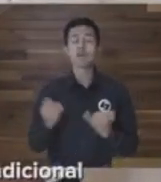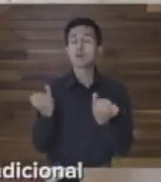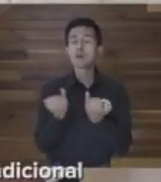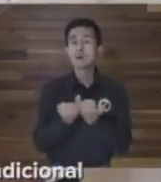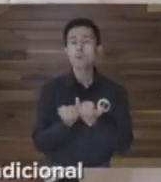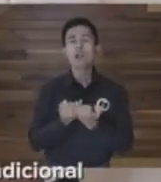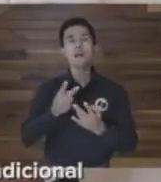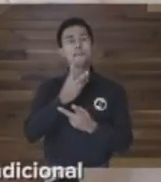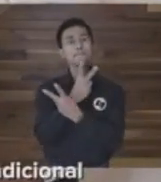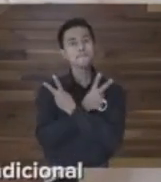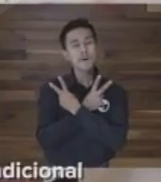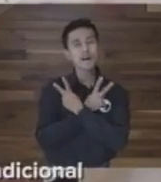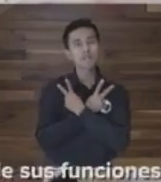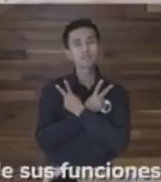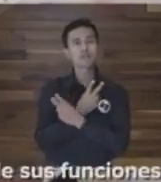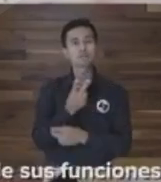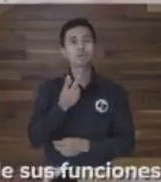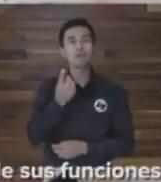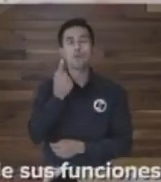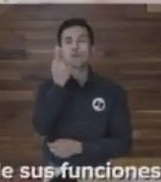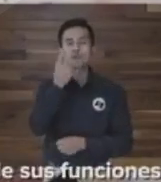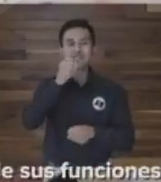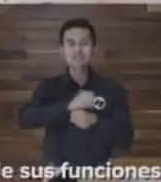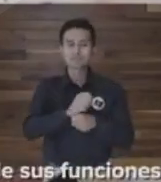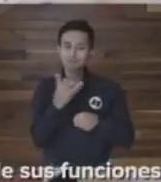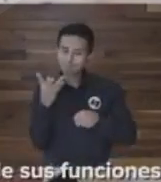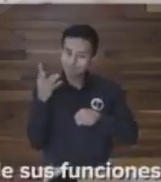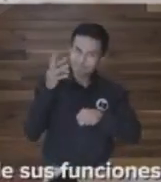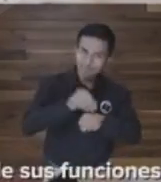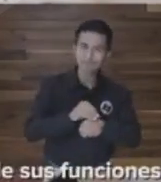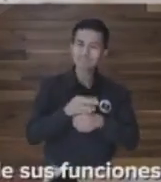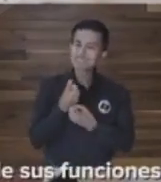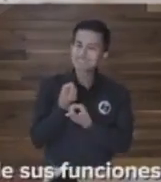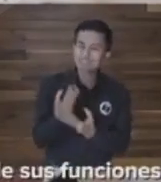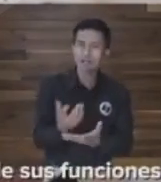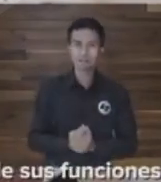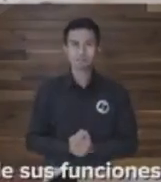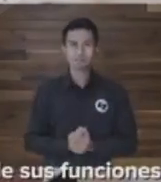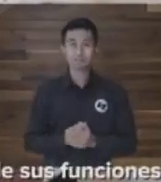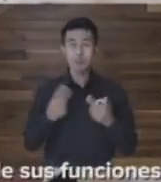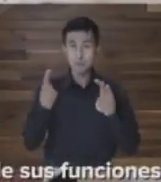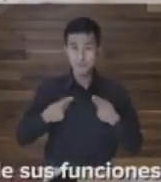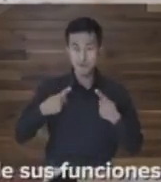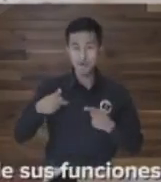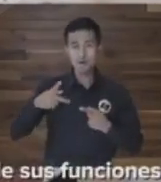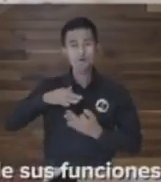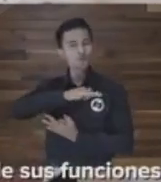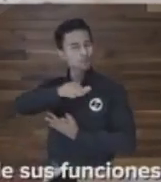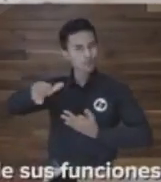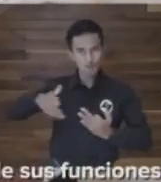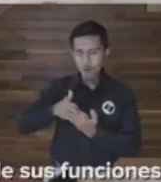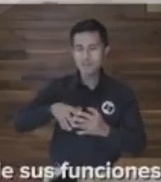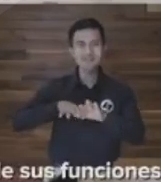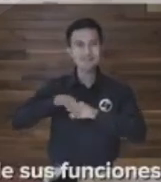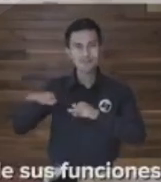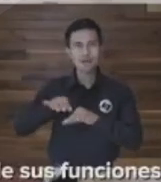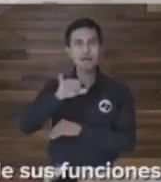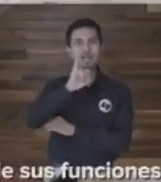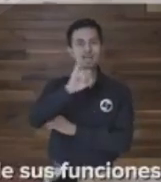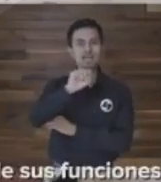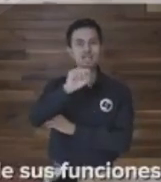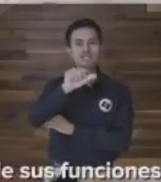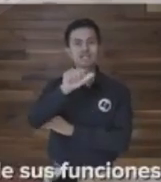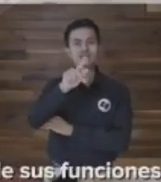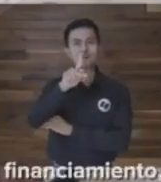sus vacaciones con goce de sueldo. Estas prestaciones serán para todo el personal que desarrolle sus funciones en las unidades médicas